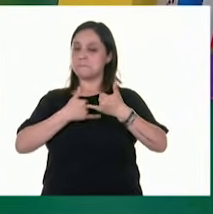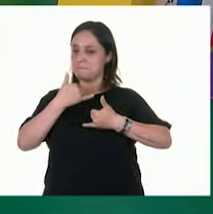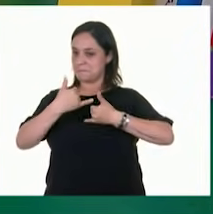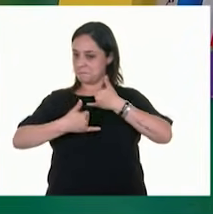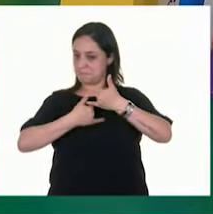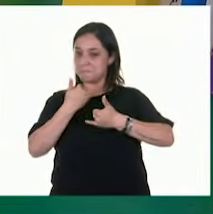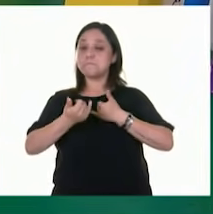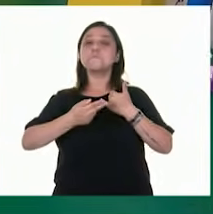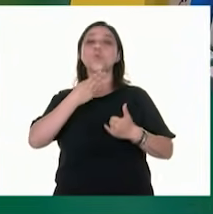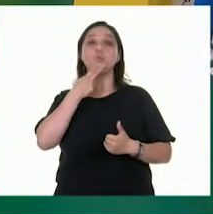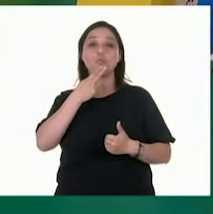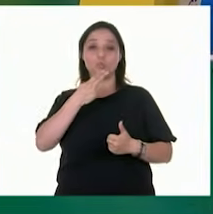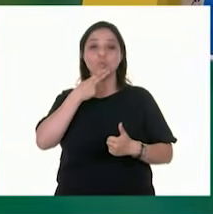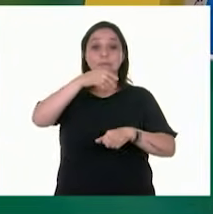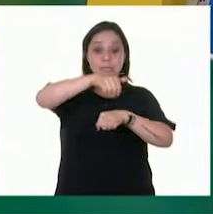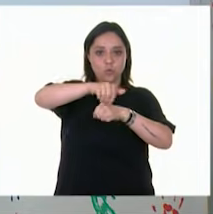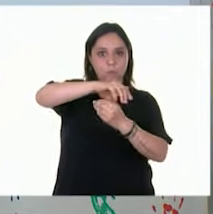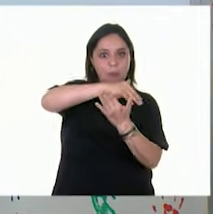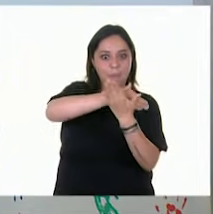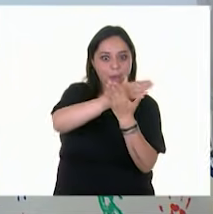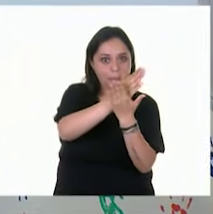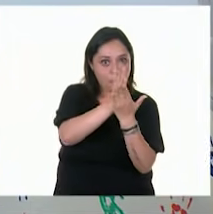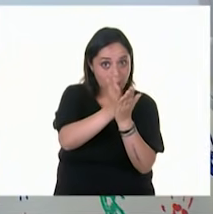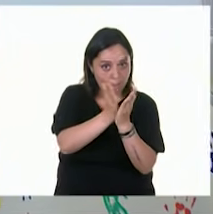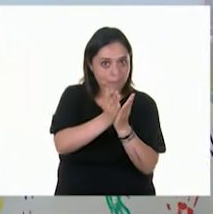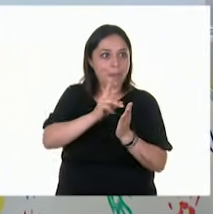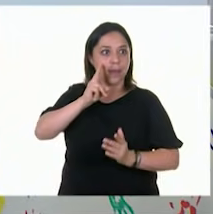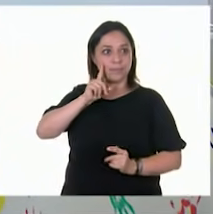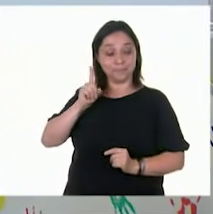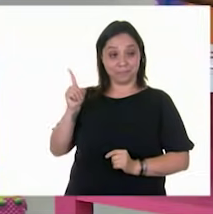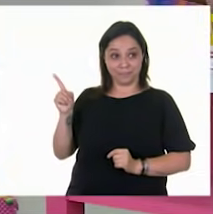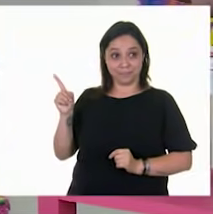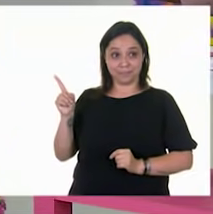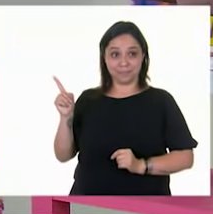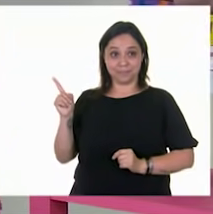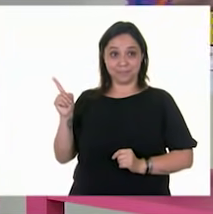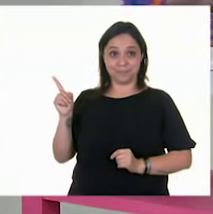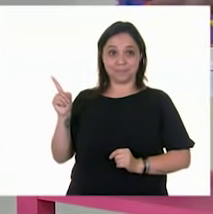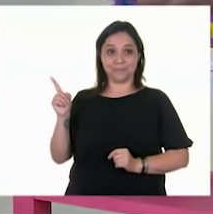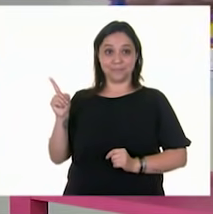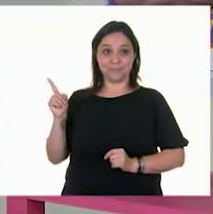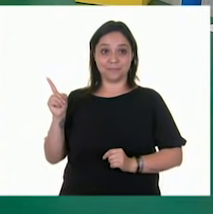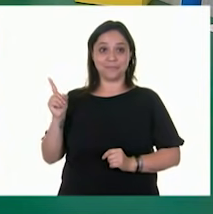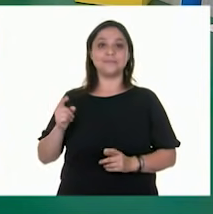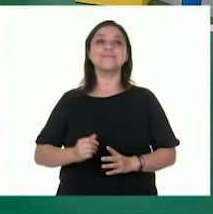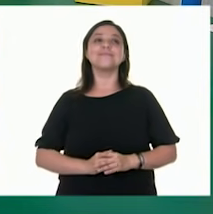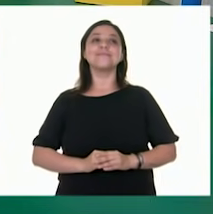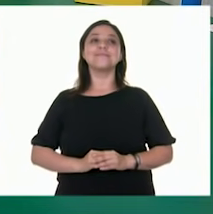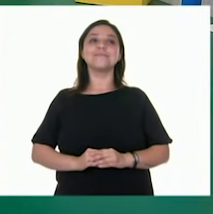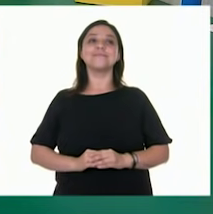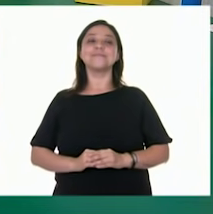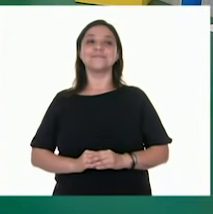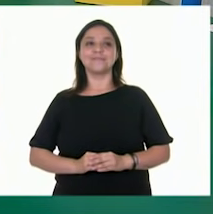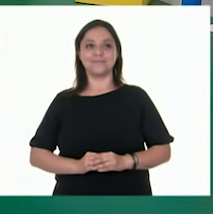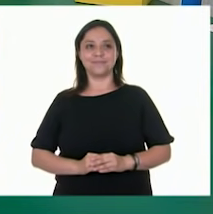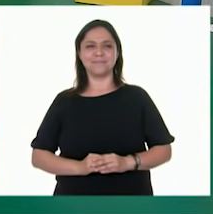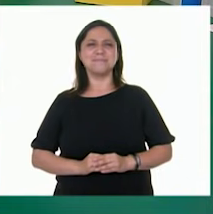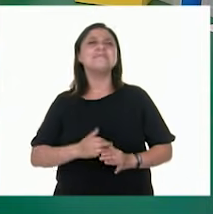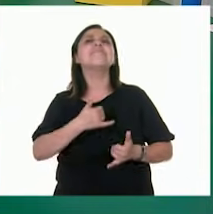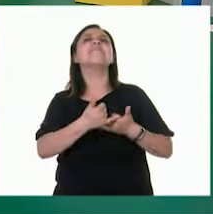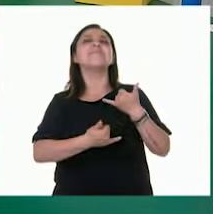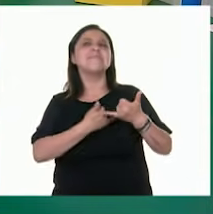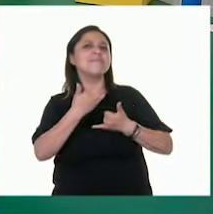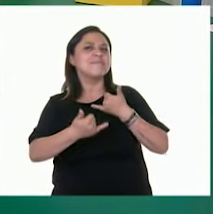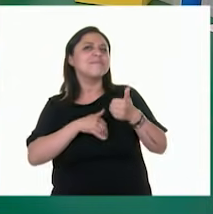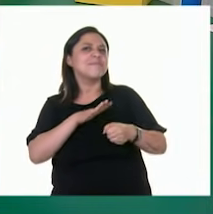usar fracciones. Cuidado con los pensamientos. ¿Me ayudas, Mariana? Sí. ¡Ay! ¡Ay! A ver, ¿qué juego nos